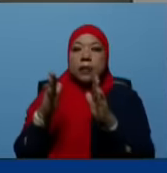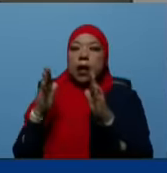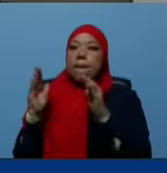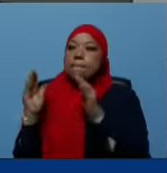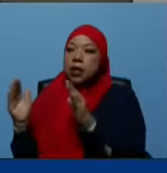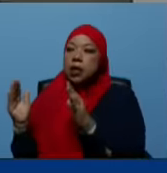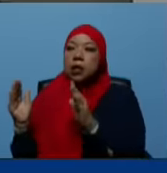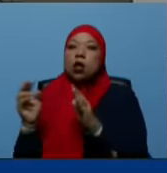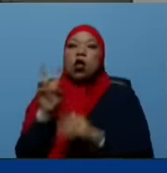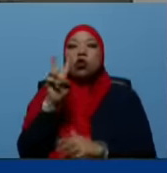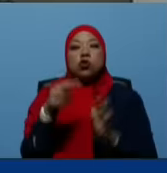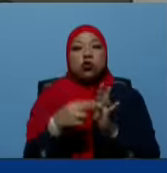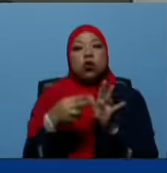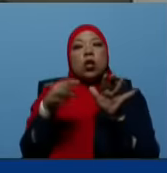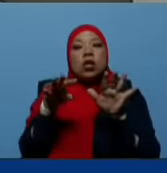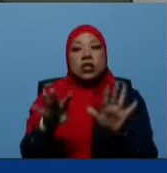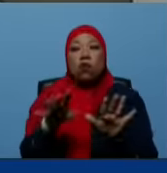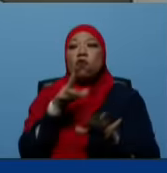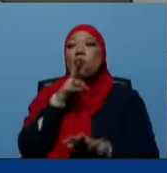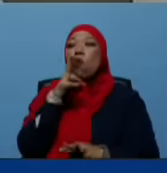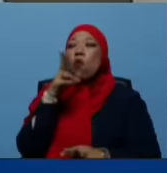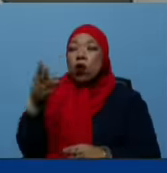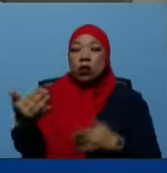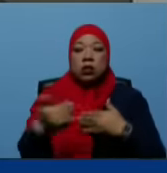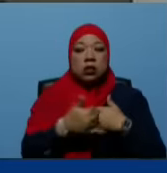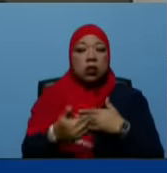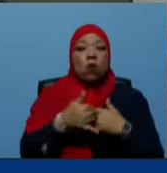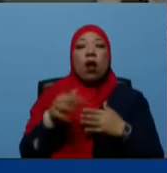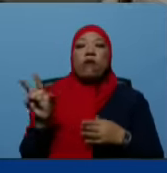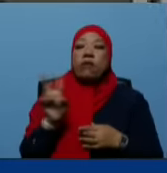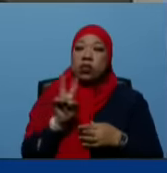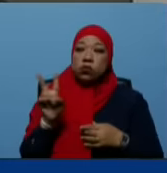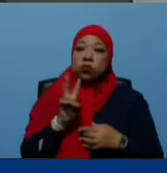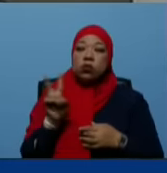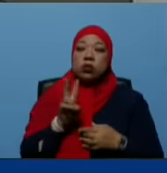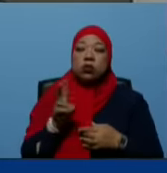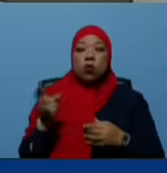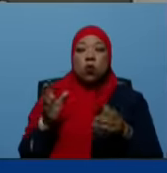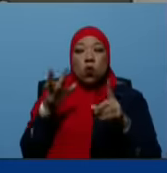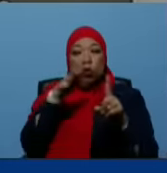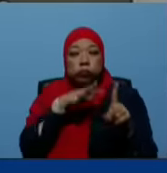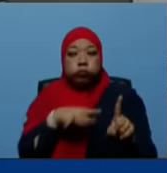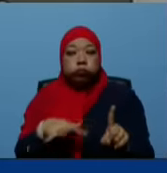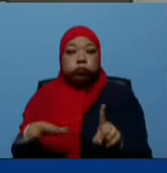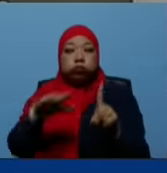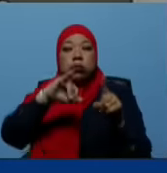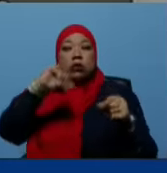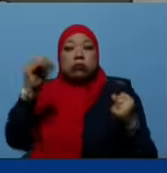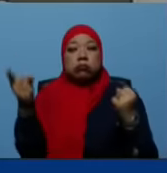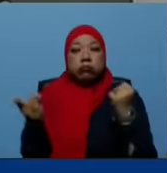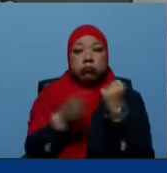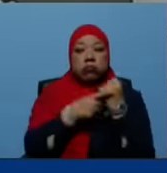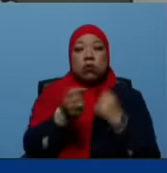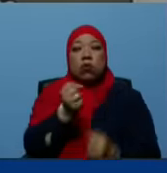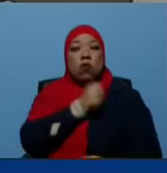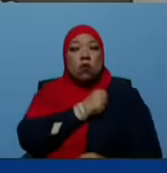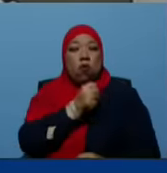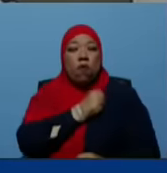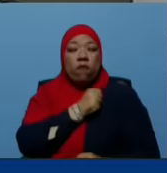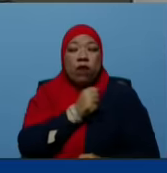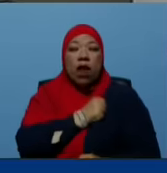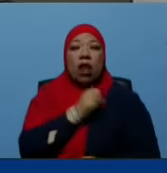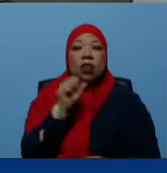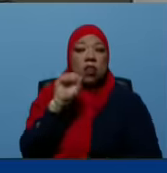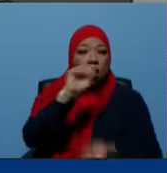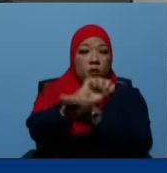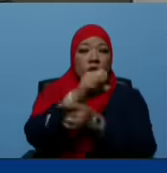Porque en el 2019 bastante daño económico le hicieron al país las conspiraciones de este cobarde prófugo de la justicia